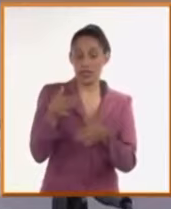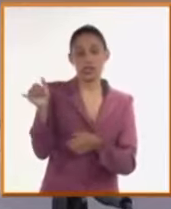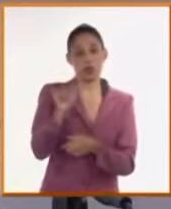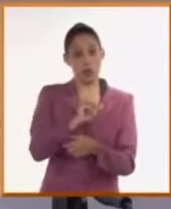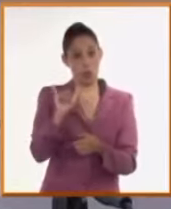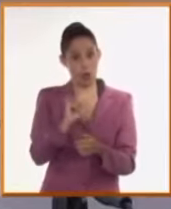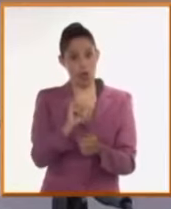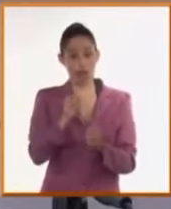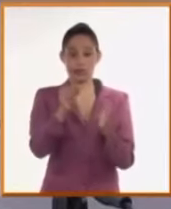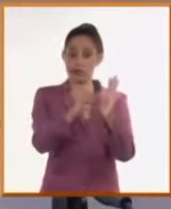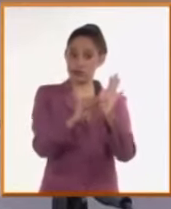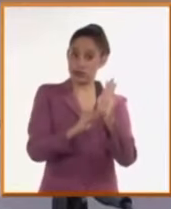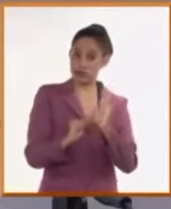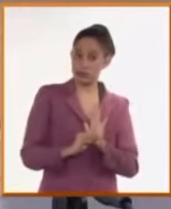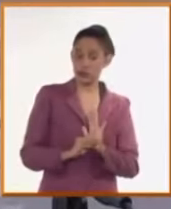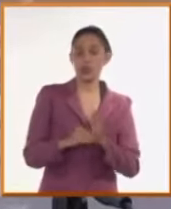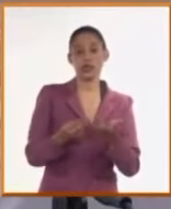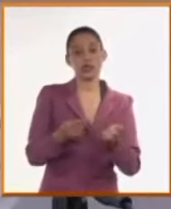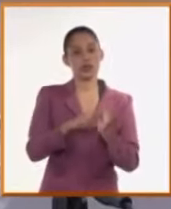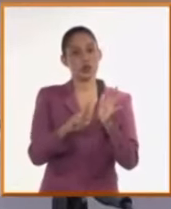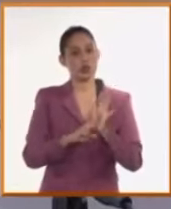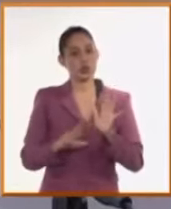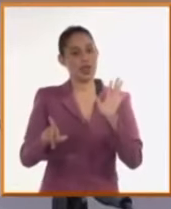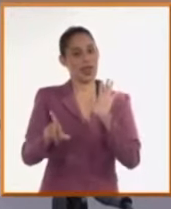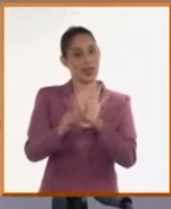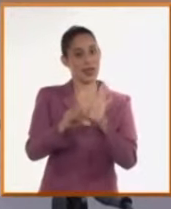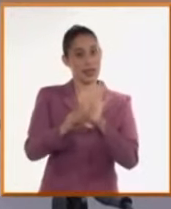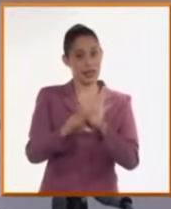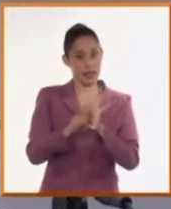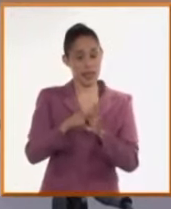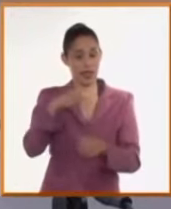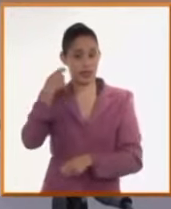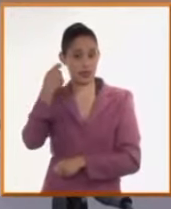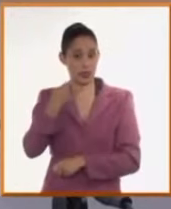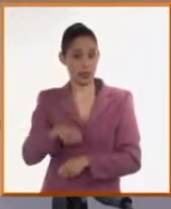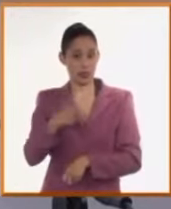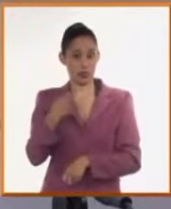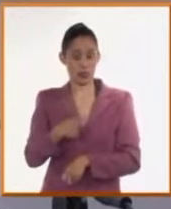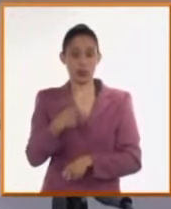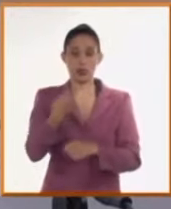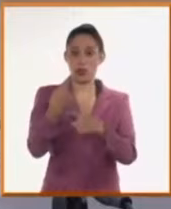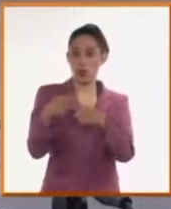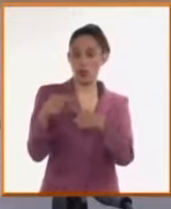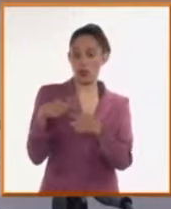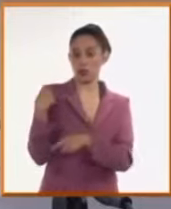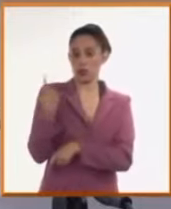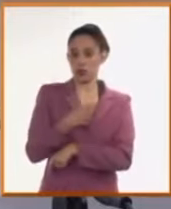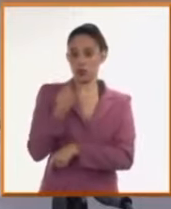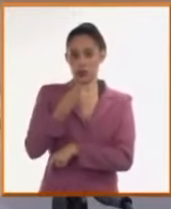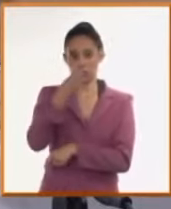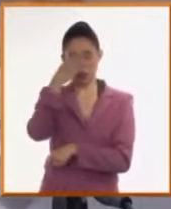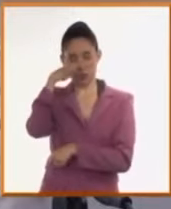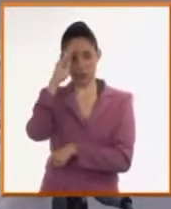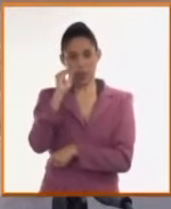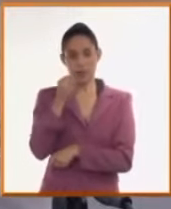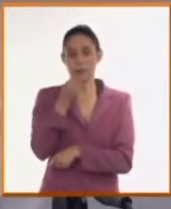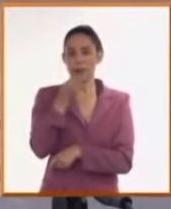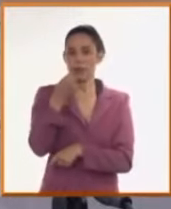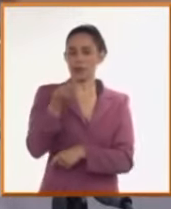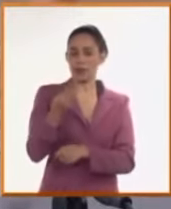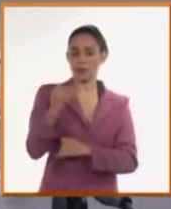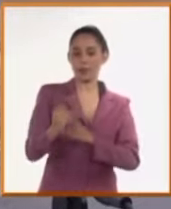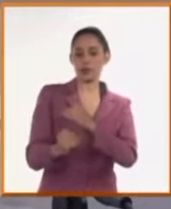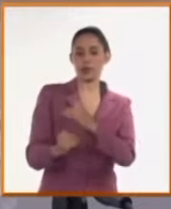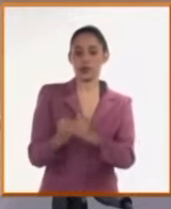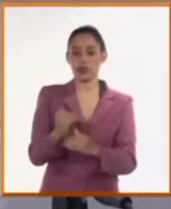legales que establece el ordenamiento jurídico de de de nuestro país para estos procesos